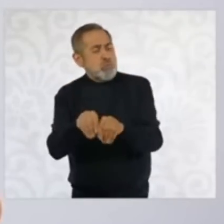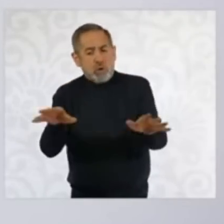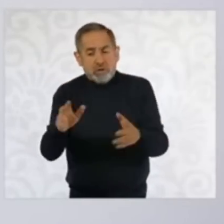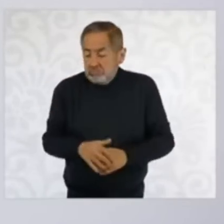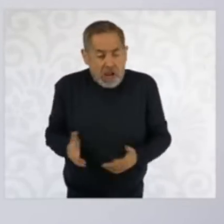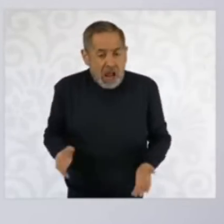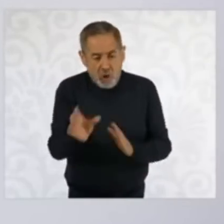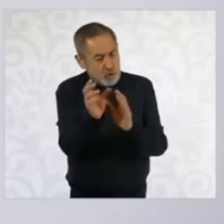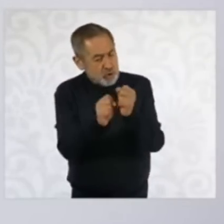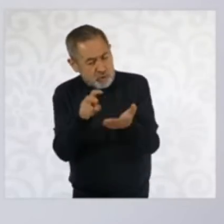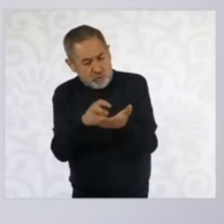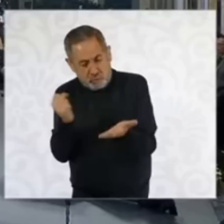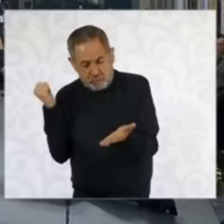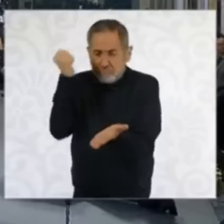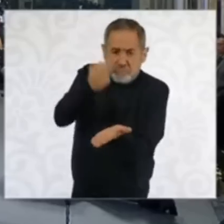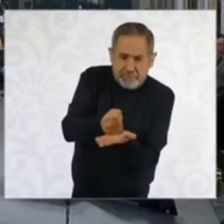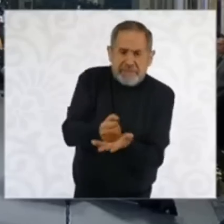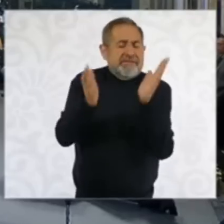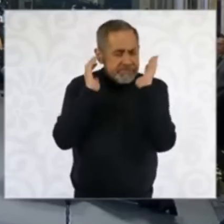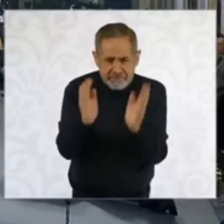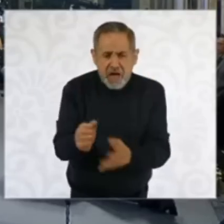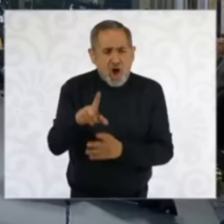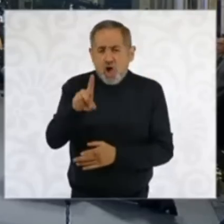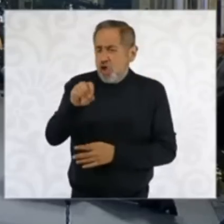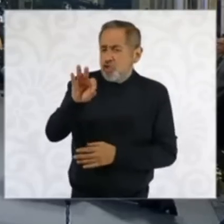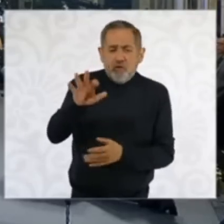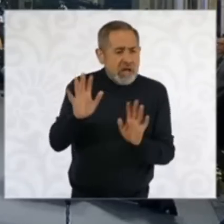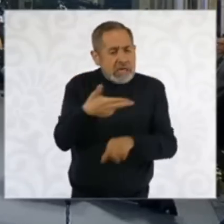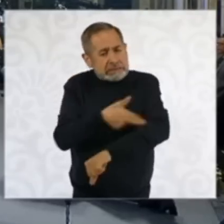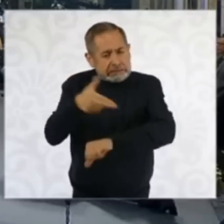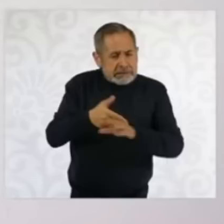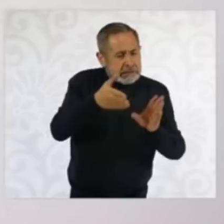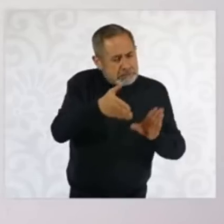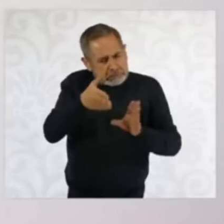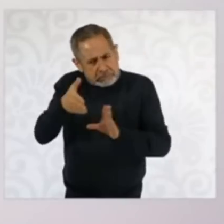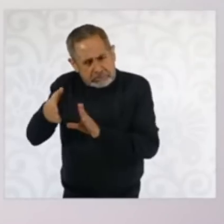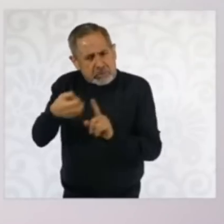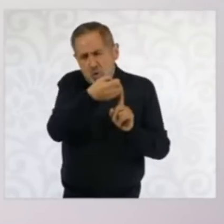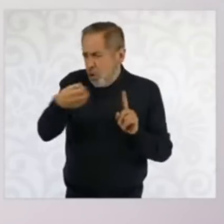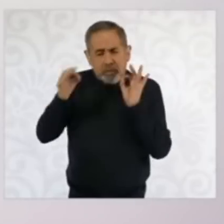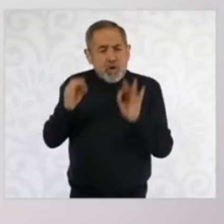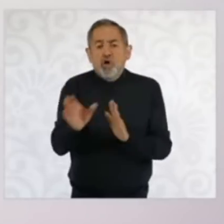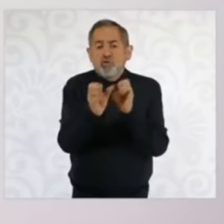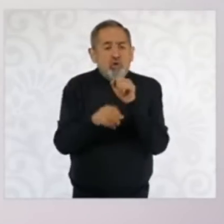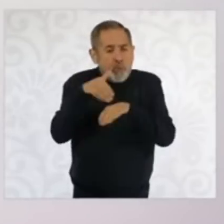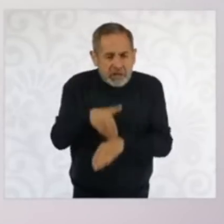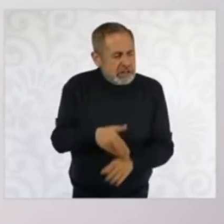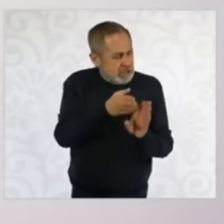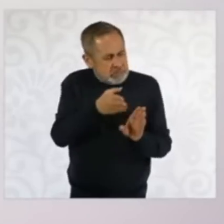Reforma constitucional publicada en el Diario Oficial, siguiendo todas las reglas establecidas por la Constitución y las